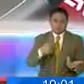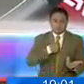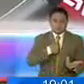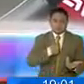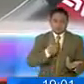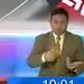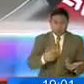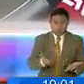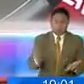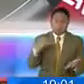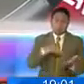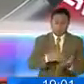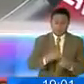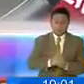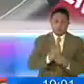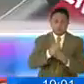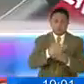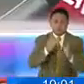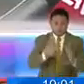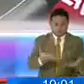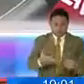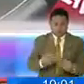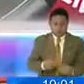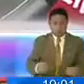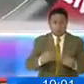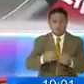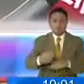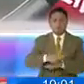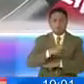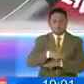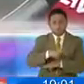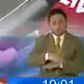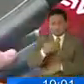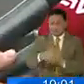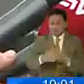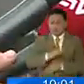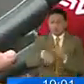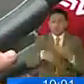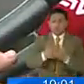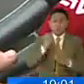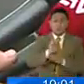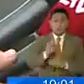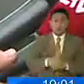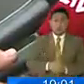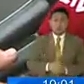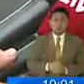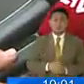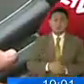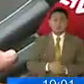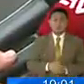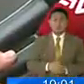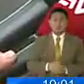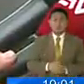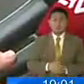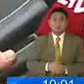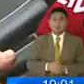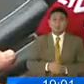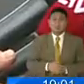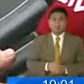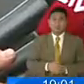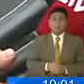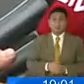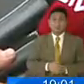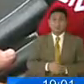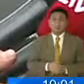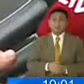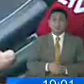repito, compañero, el funcionario más auditado probablemente de toda la historia del Ecuador. Informó